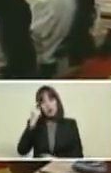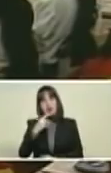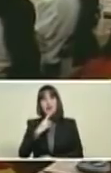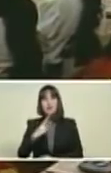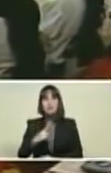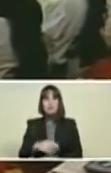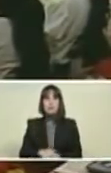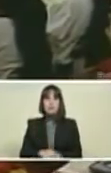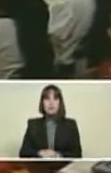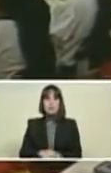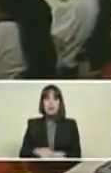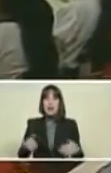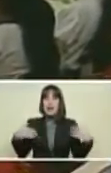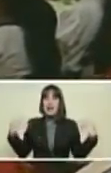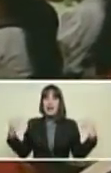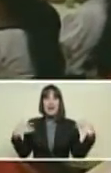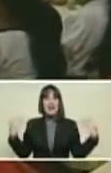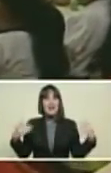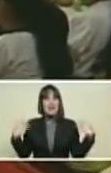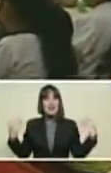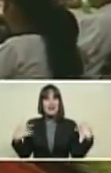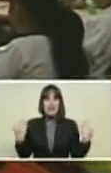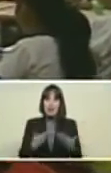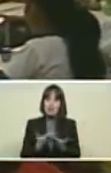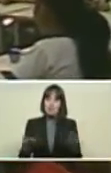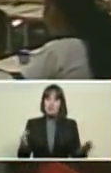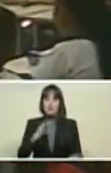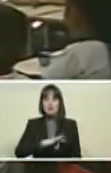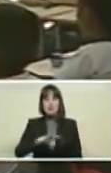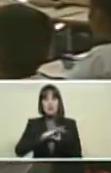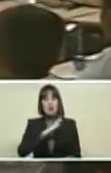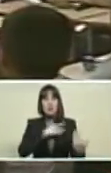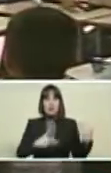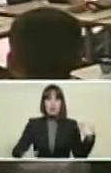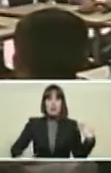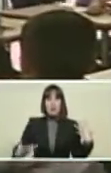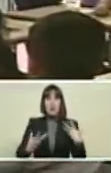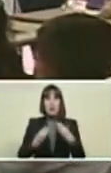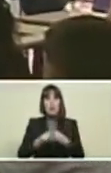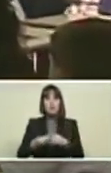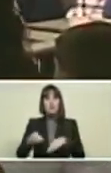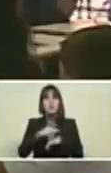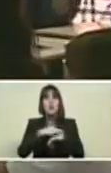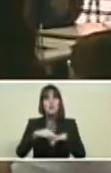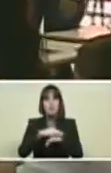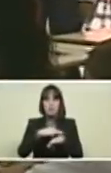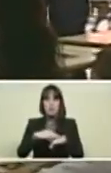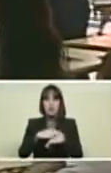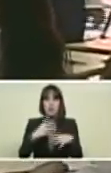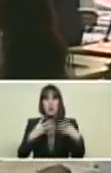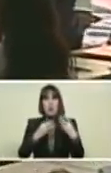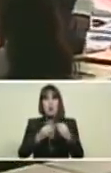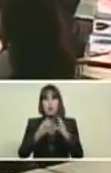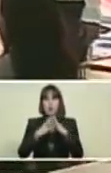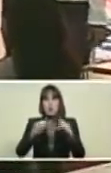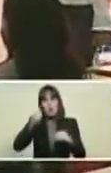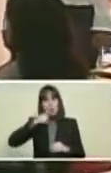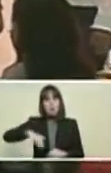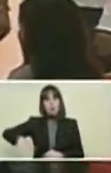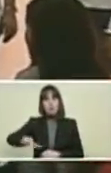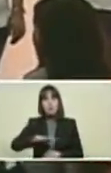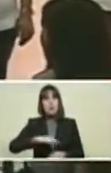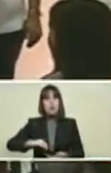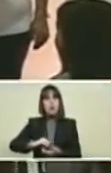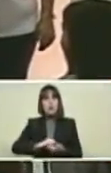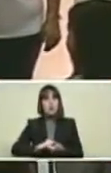Bueno, con este ánimo y esta alegría, señor presidente y nuestro ministro, aquí está todo el pueblo de Trujillo activado de